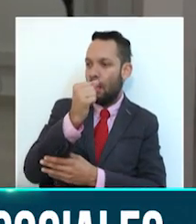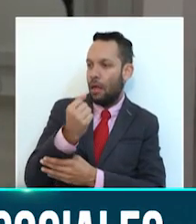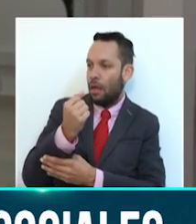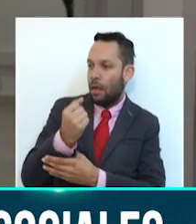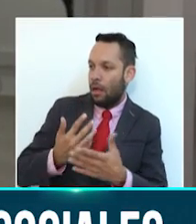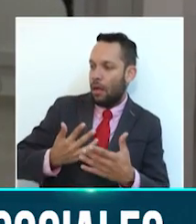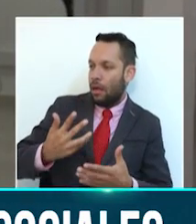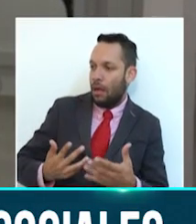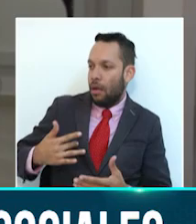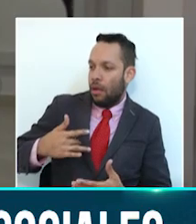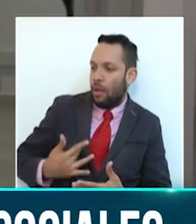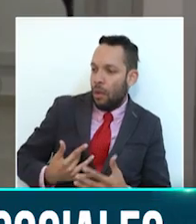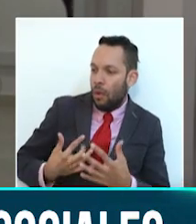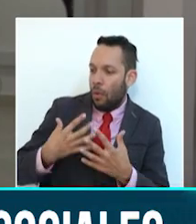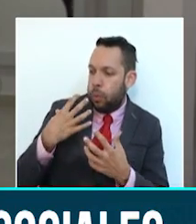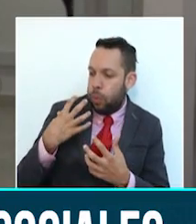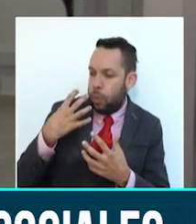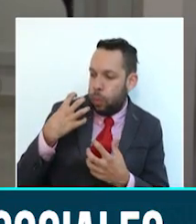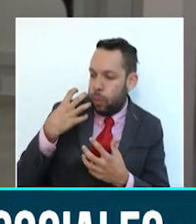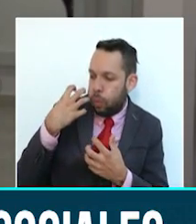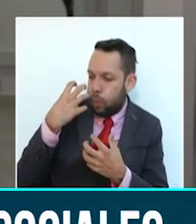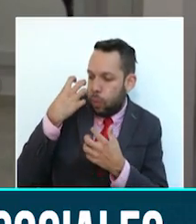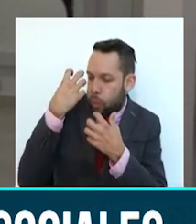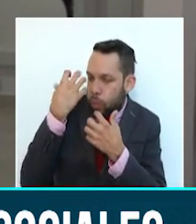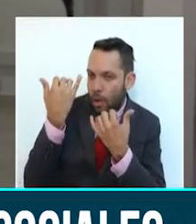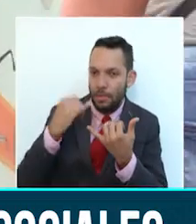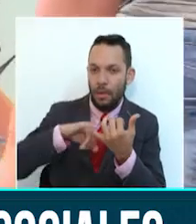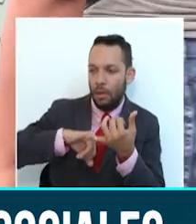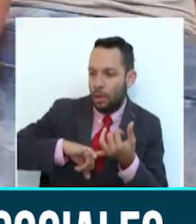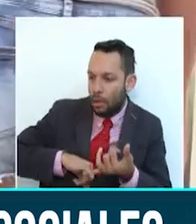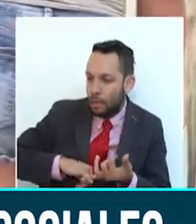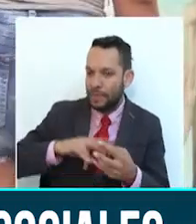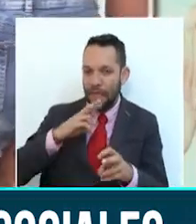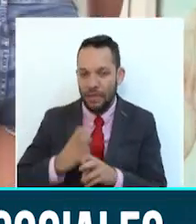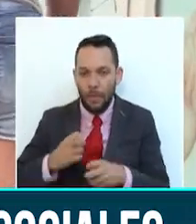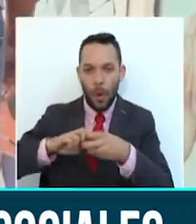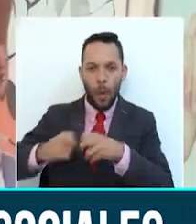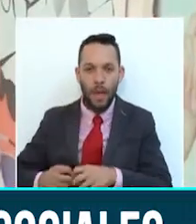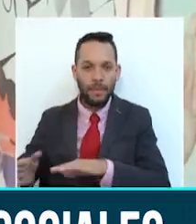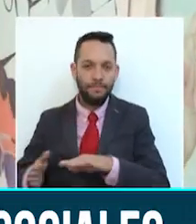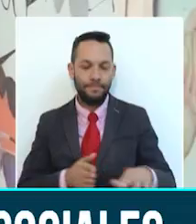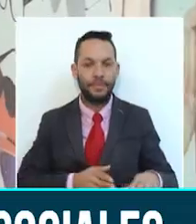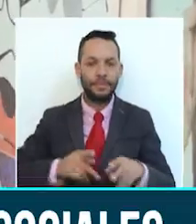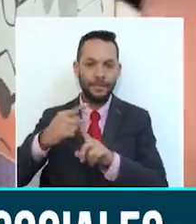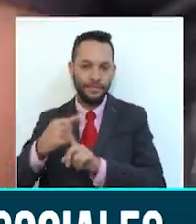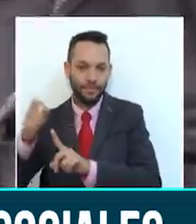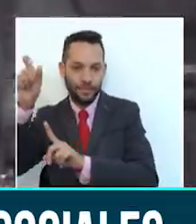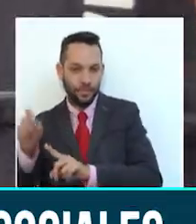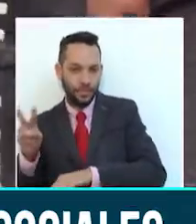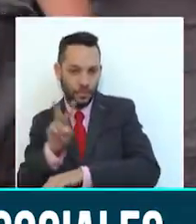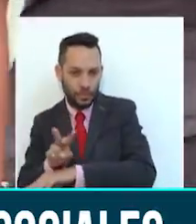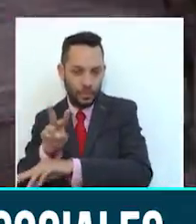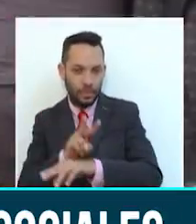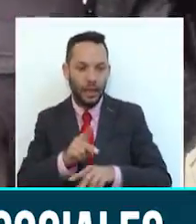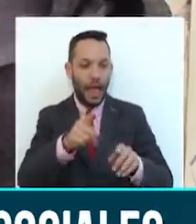ellas pues se dejan intimidar, muchas de ellas también tienen dependencias emocionales. Sobre el particular, la personera de Pereira se refirió a la ruta